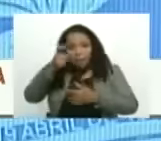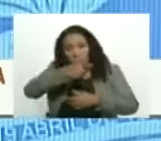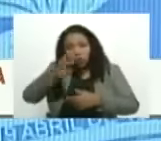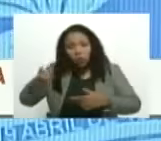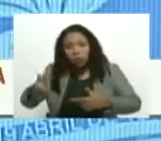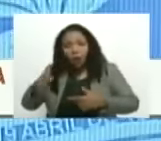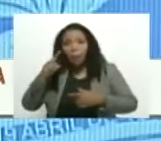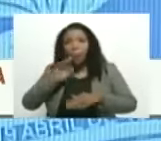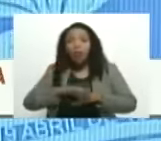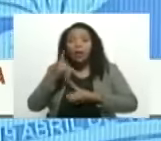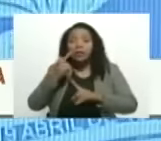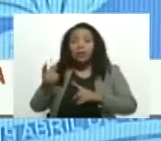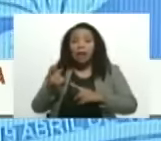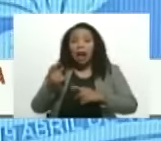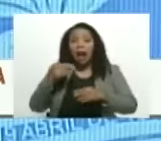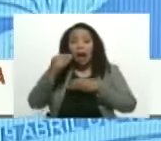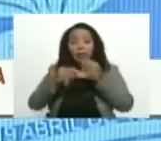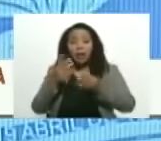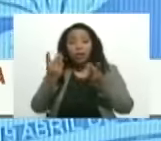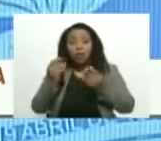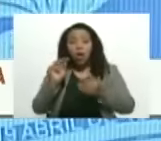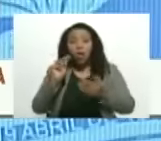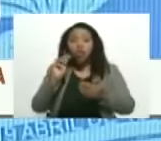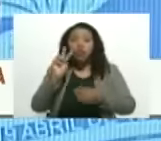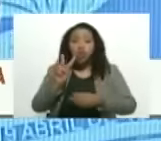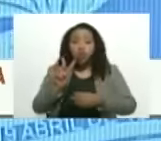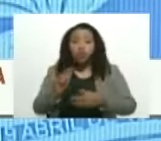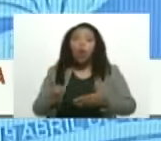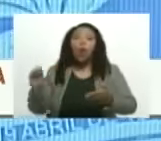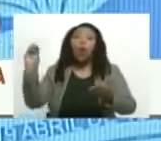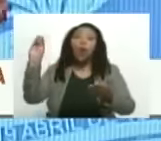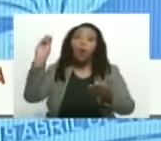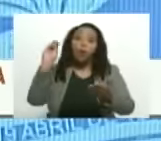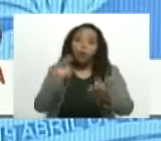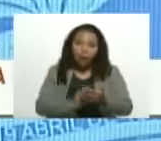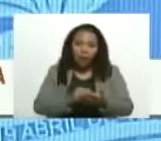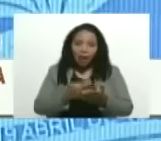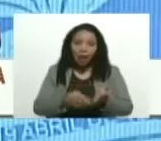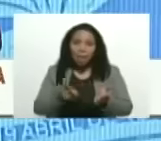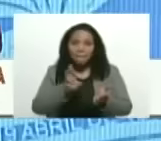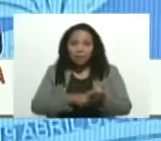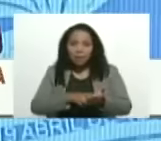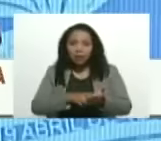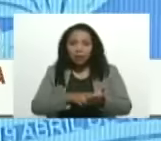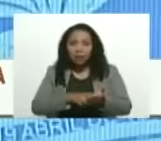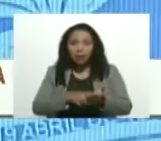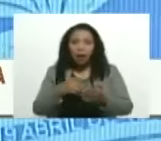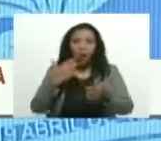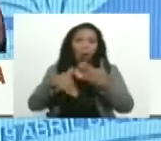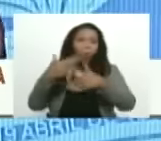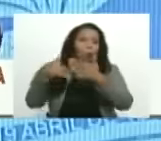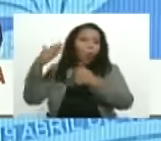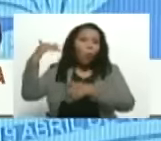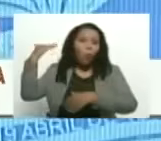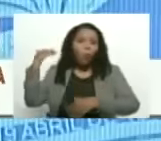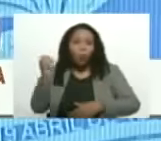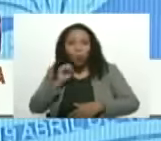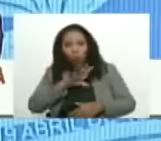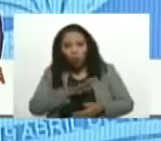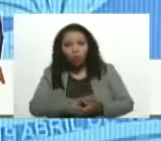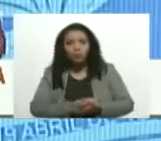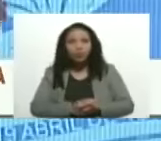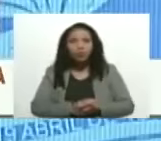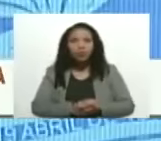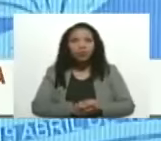la autoproclamación 2 y volver otra vez al expediente de la violencia. El otro elemento relacionado con